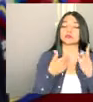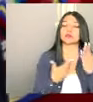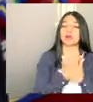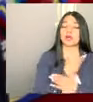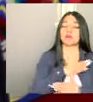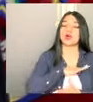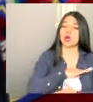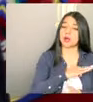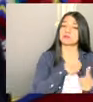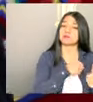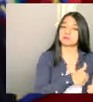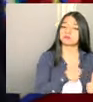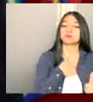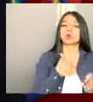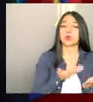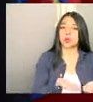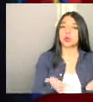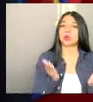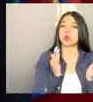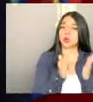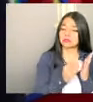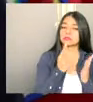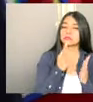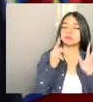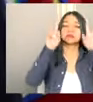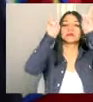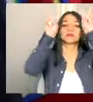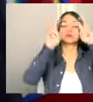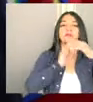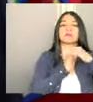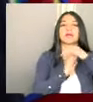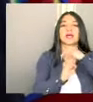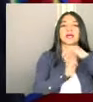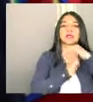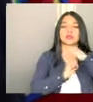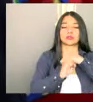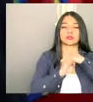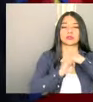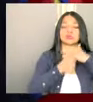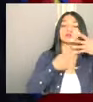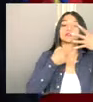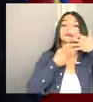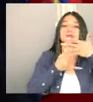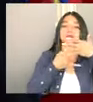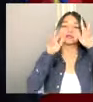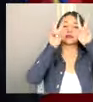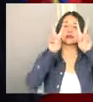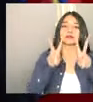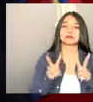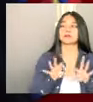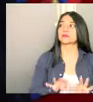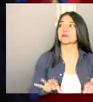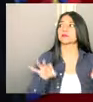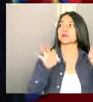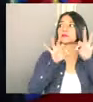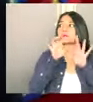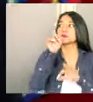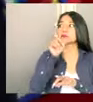Y lo vuelvo a repetir con el tema del metro, son procesos que los vamos.